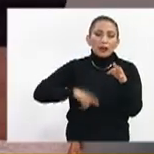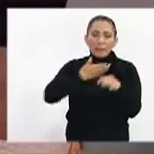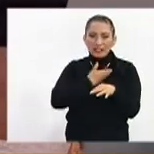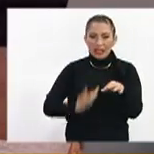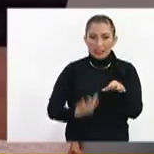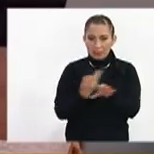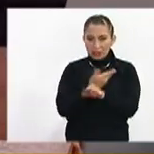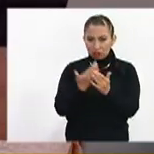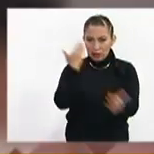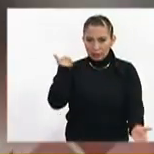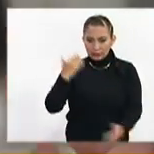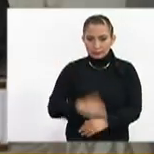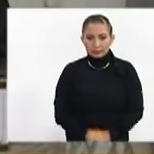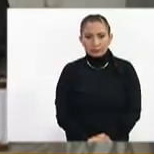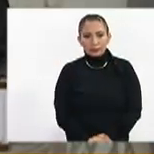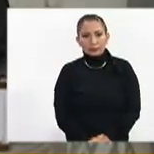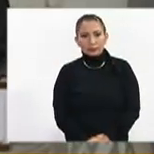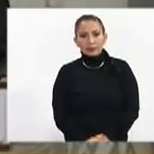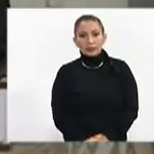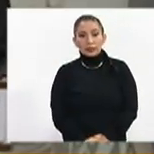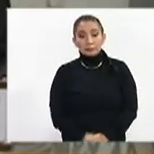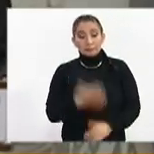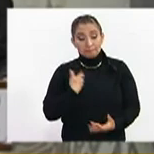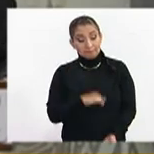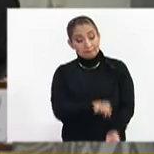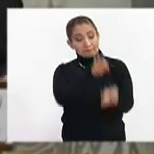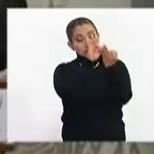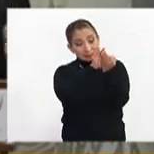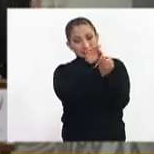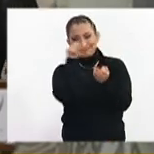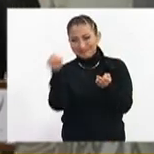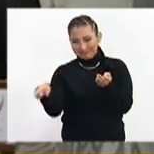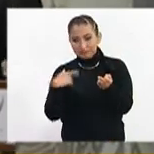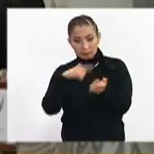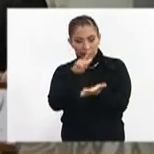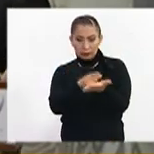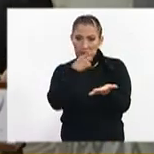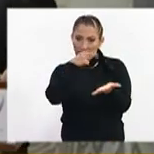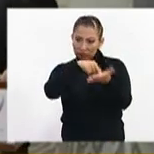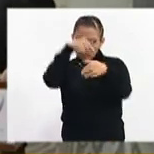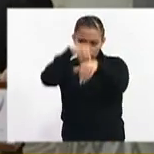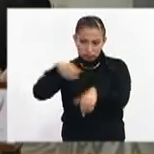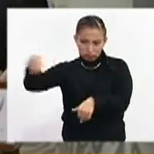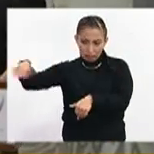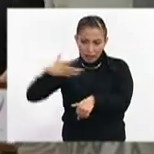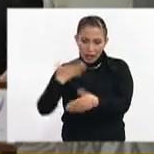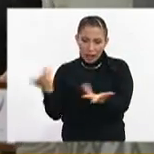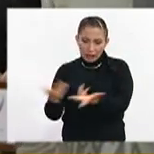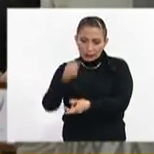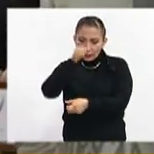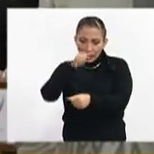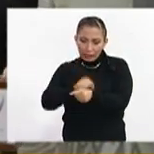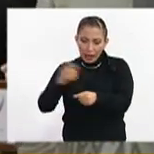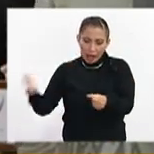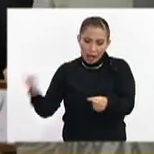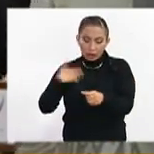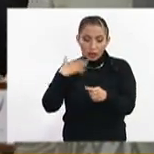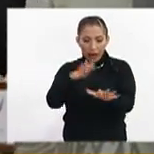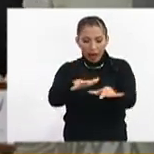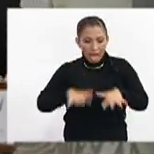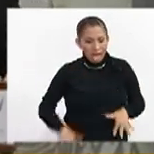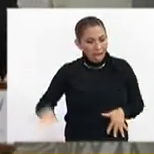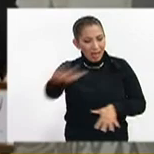presidente Enrique Peña Nieto. La comparecencia que por ley está obligada a realizarse en el